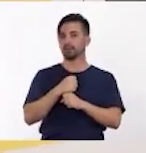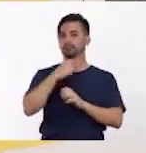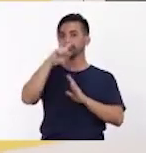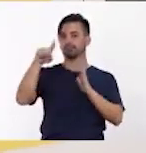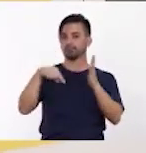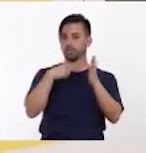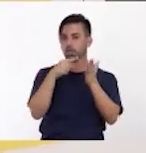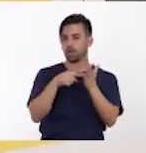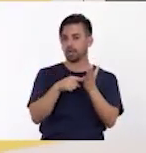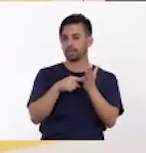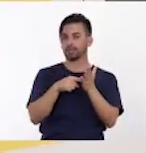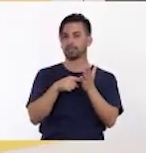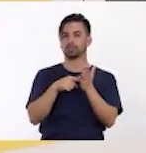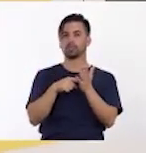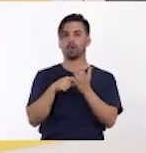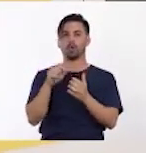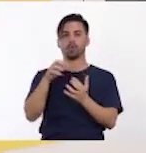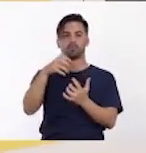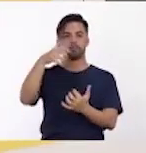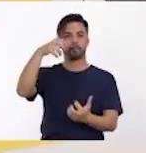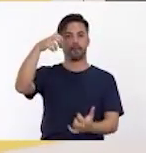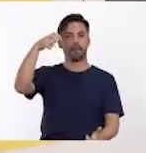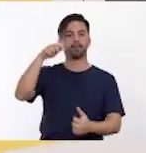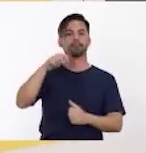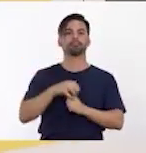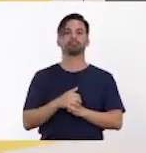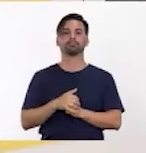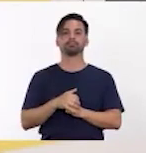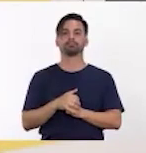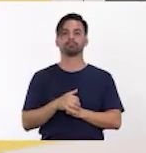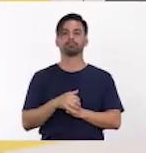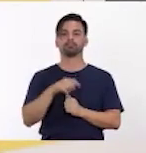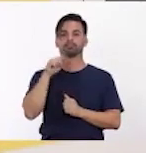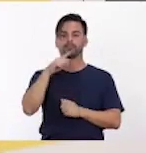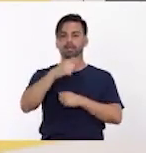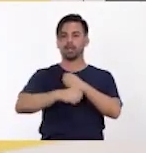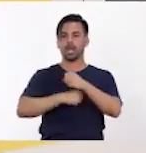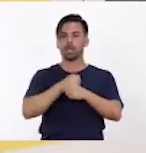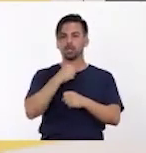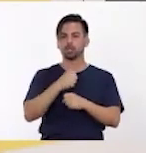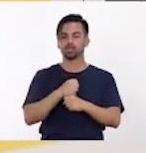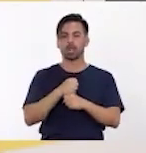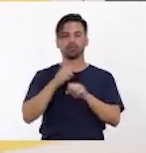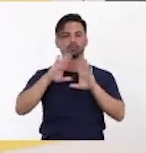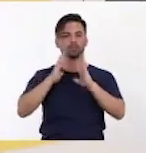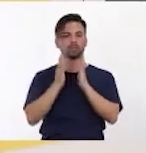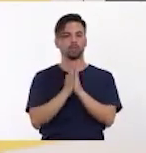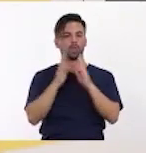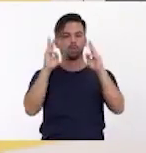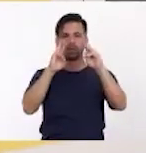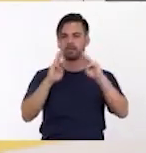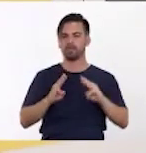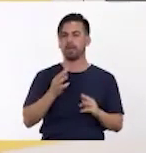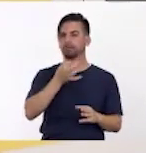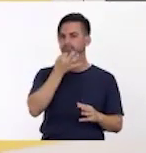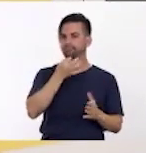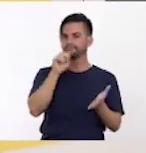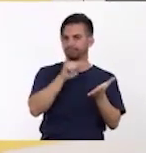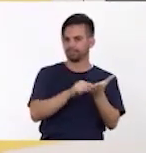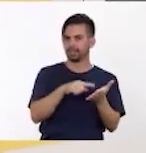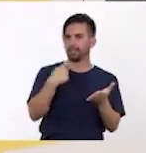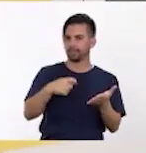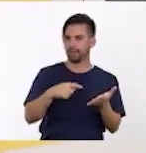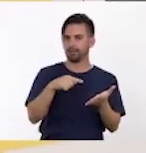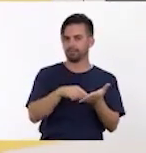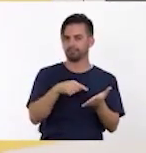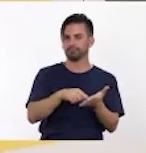antología de mapa, el que usó Wikipedia, el que usó todos los elementos que utilizaron para informarse, deben señalar